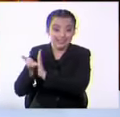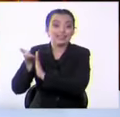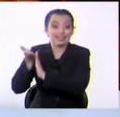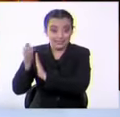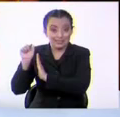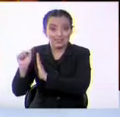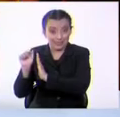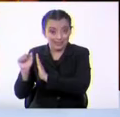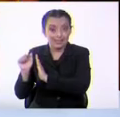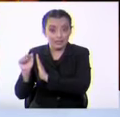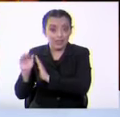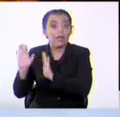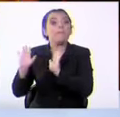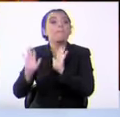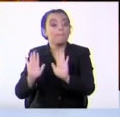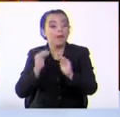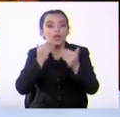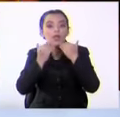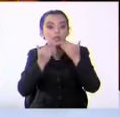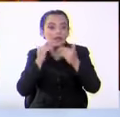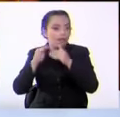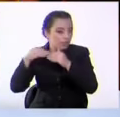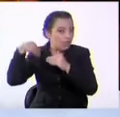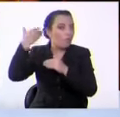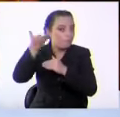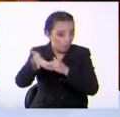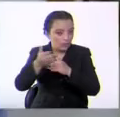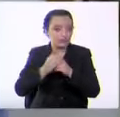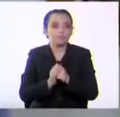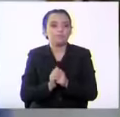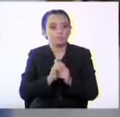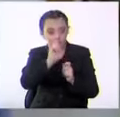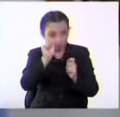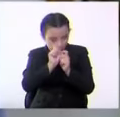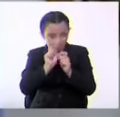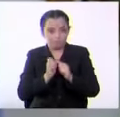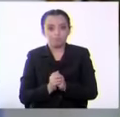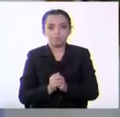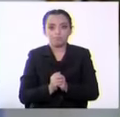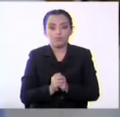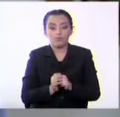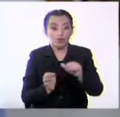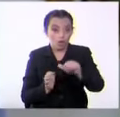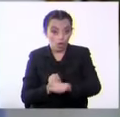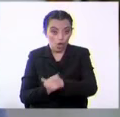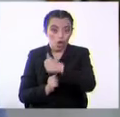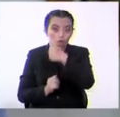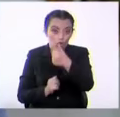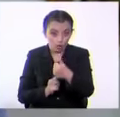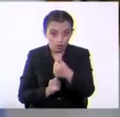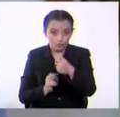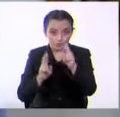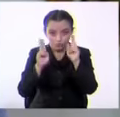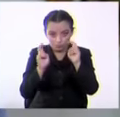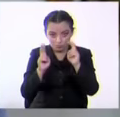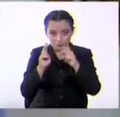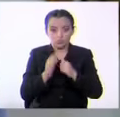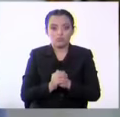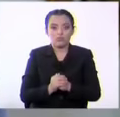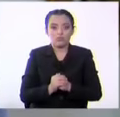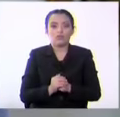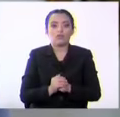vamos a ver hasta la siguiente clase. Perfecto. Ahora, lo otro que hemos visto es que estas